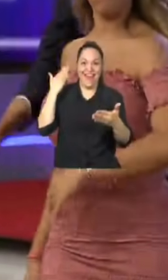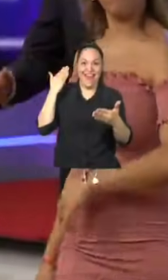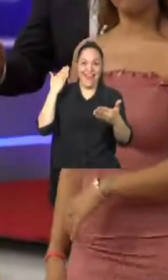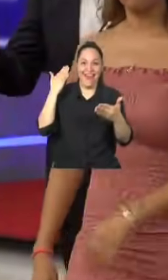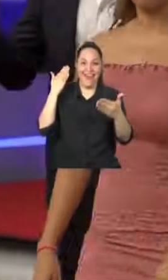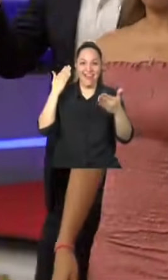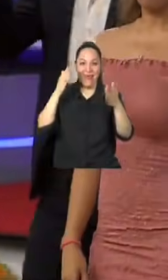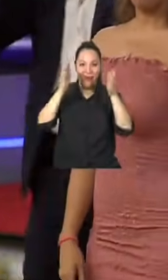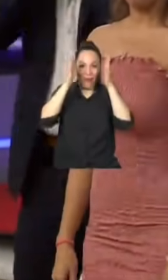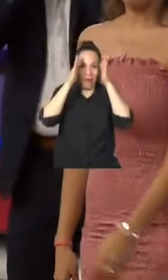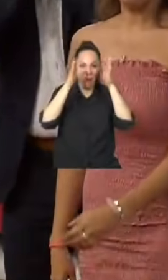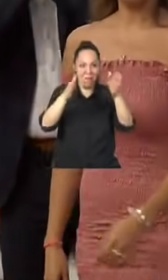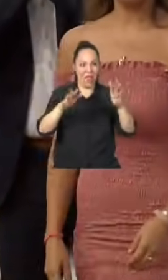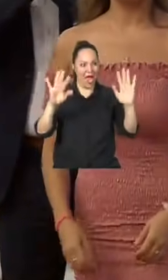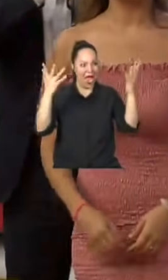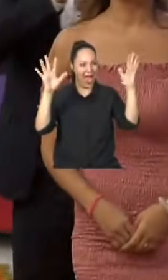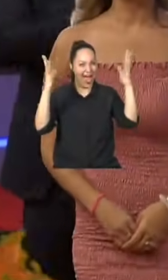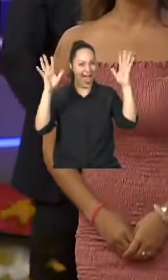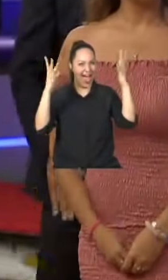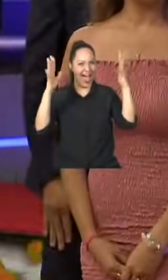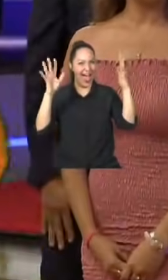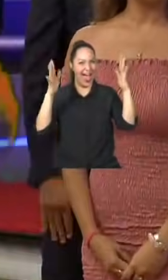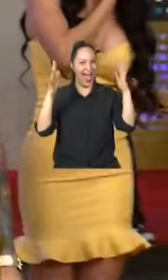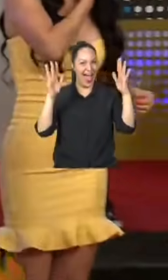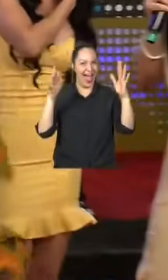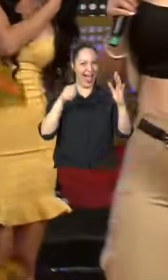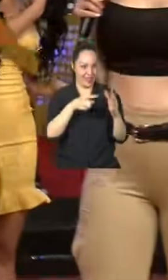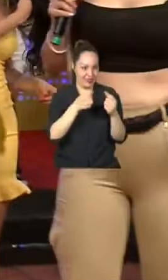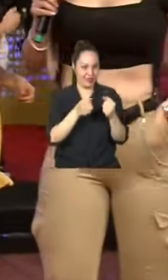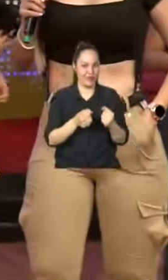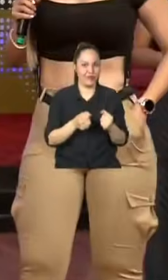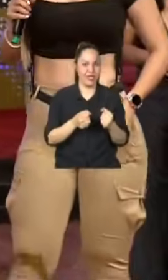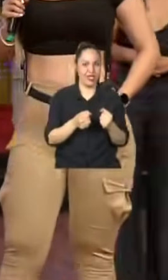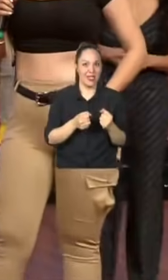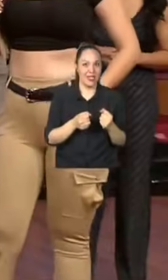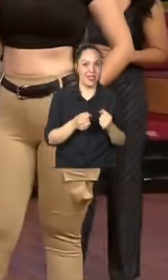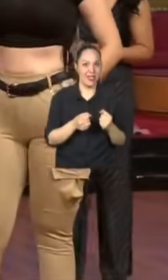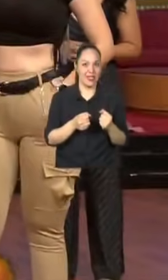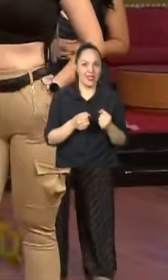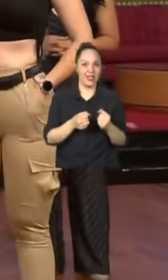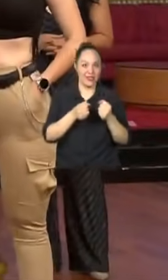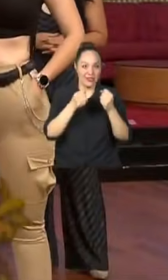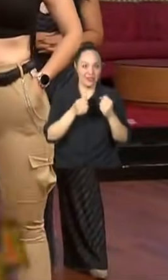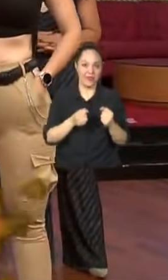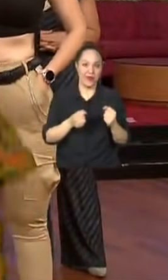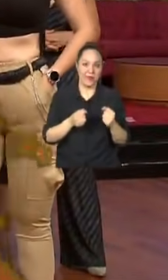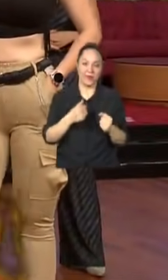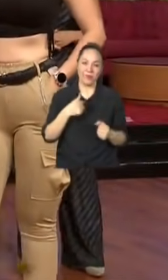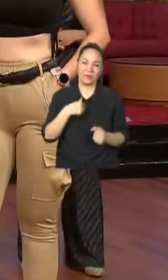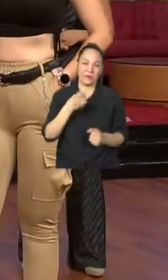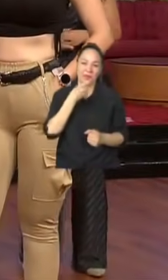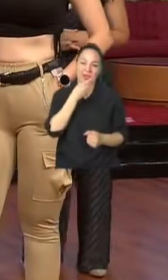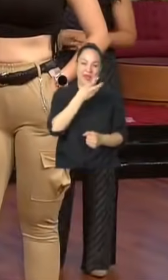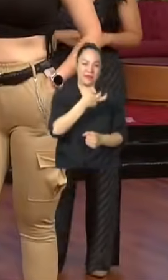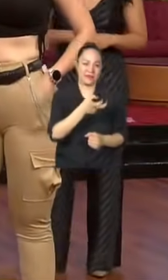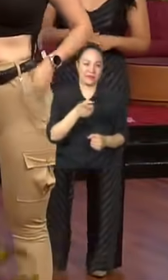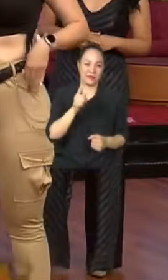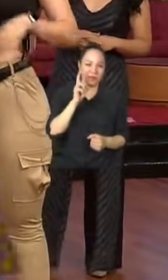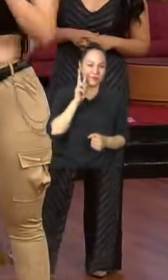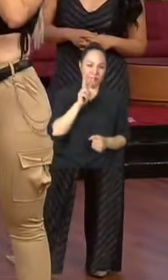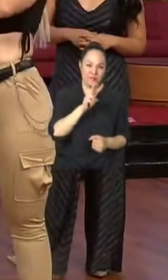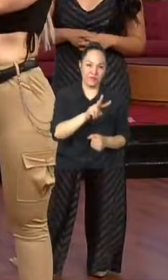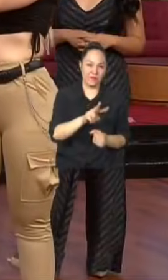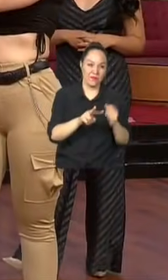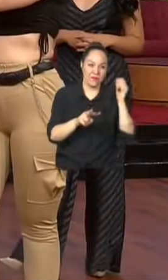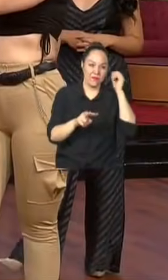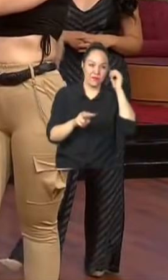Espérame. Tiene toda la razón. Y en segunda es mi amigo. Yo le doy un consejo porque en realidad... Mi señora fue